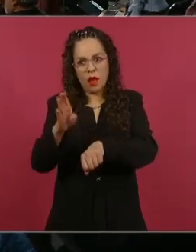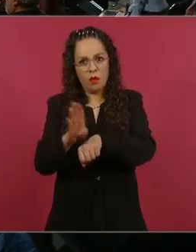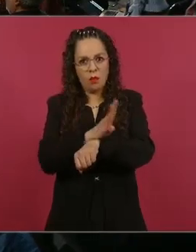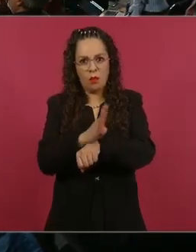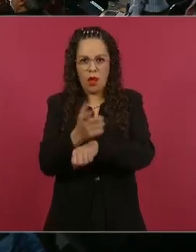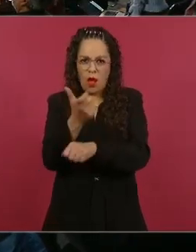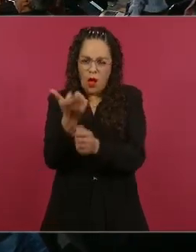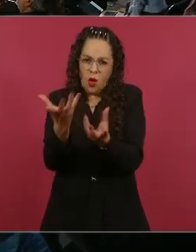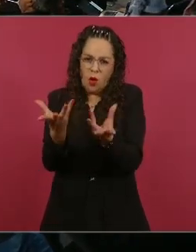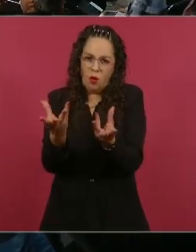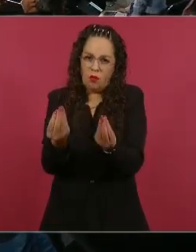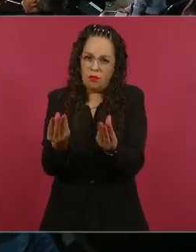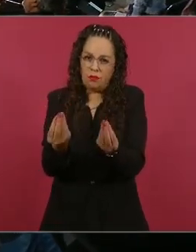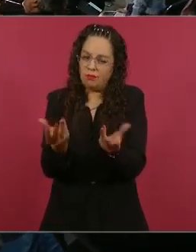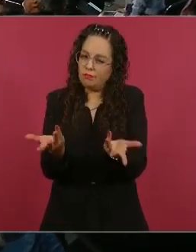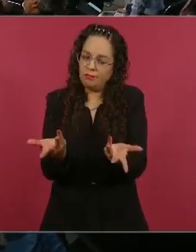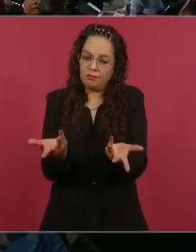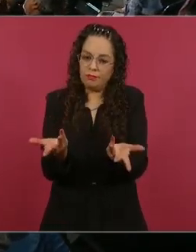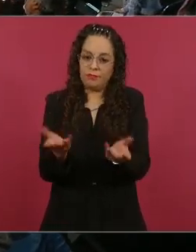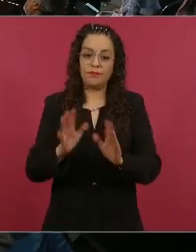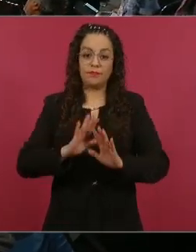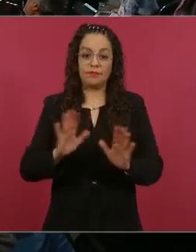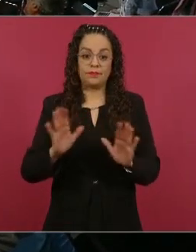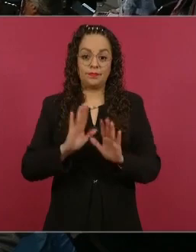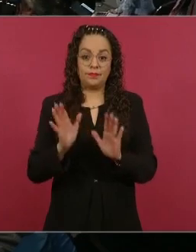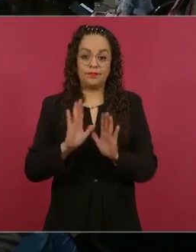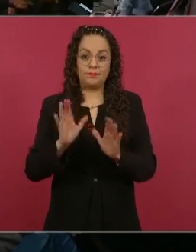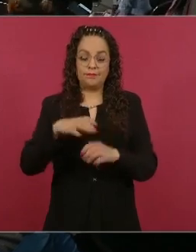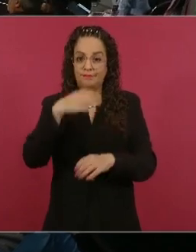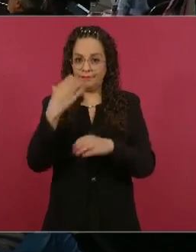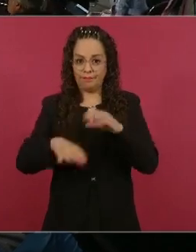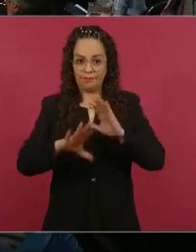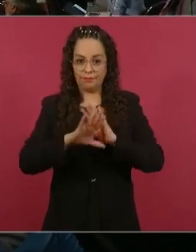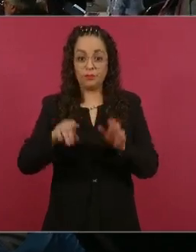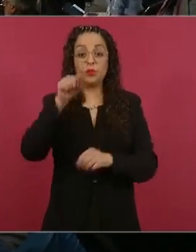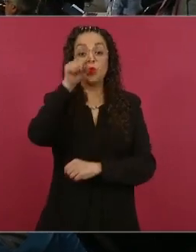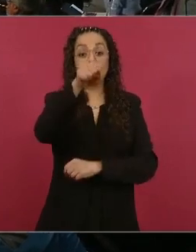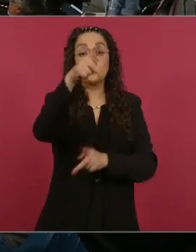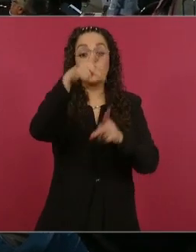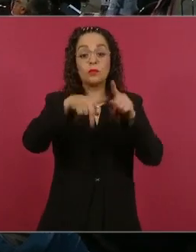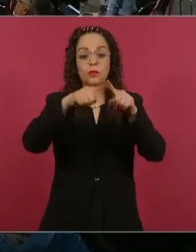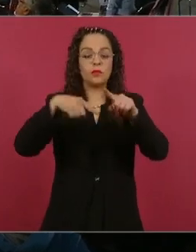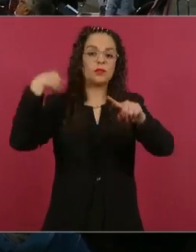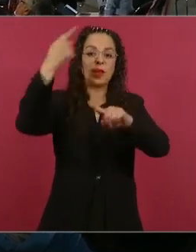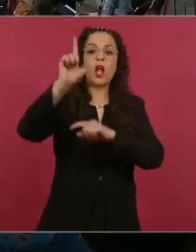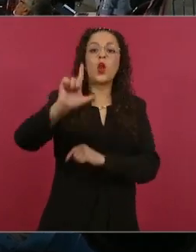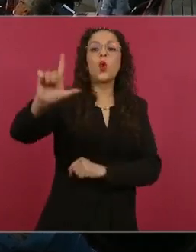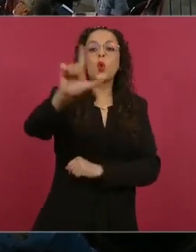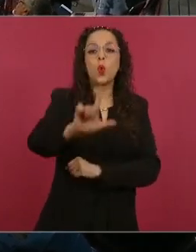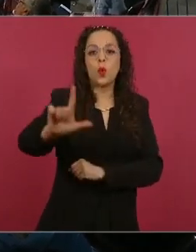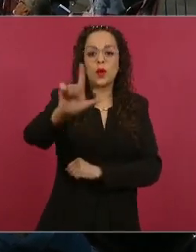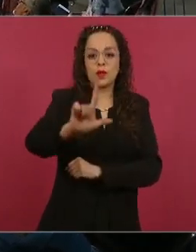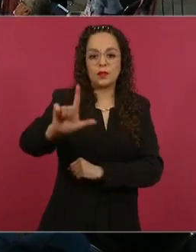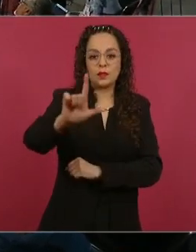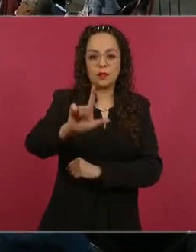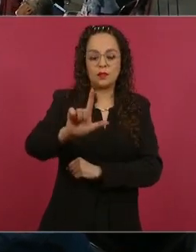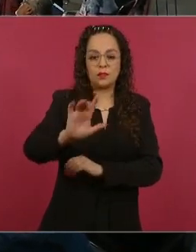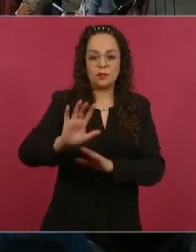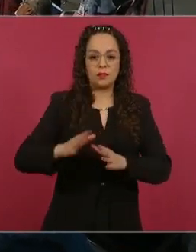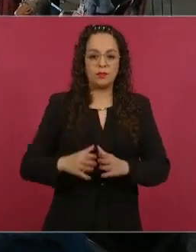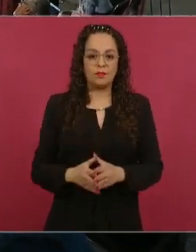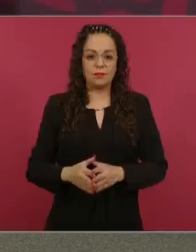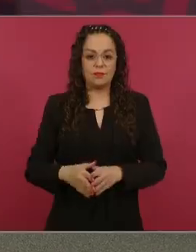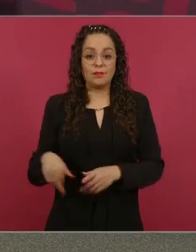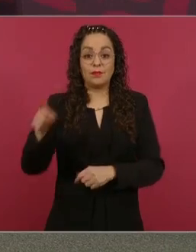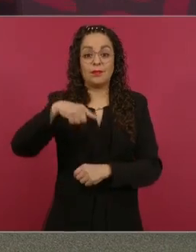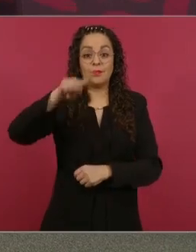Bueno, ya nos vamos. Te quedas tú para el lunes sin falta. Y no me importa que haya motines